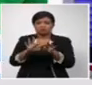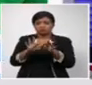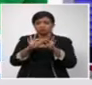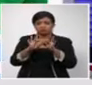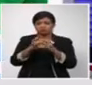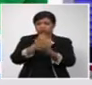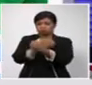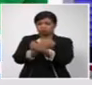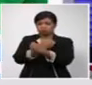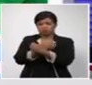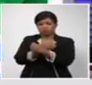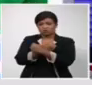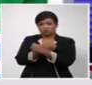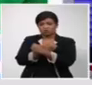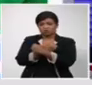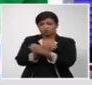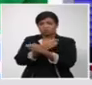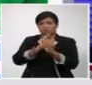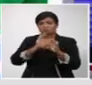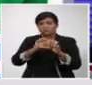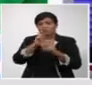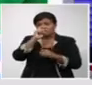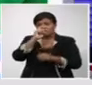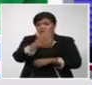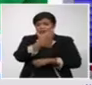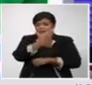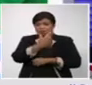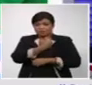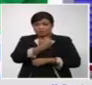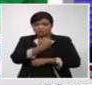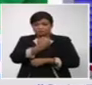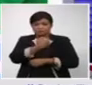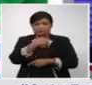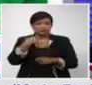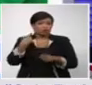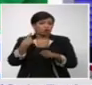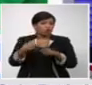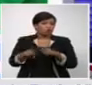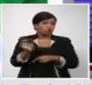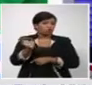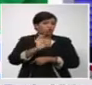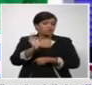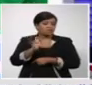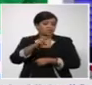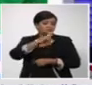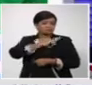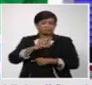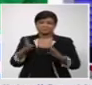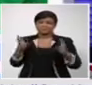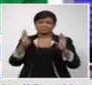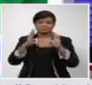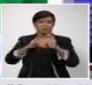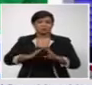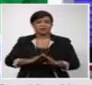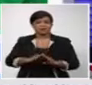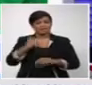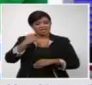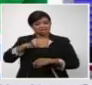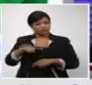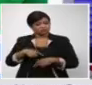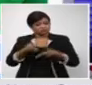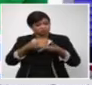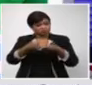totalmente vulnerables por la edad que tienen y otros todavía no tienen la responsabilidad que tenemos que lograr con